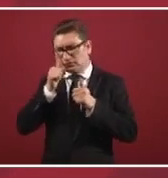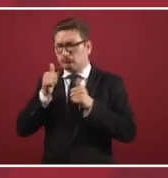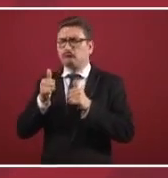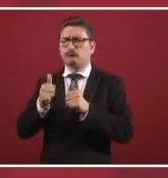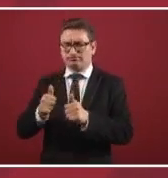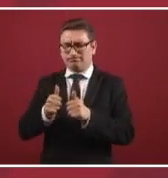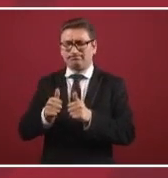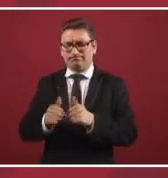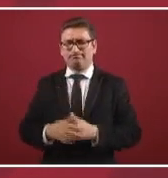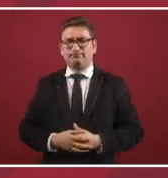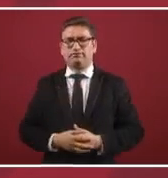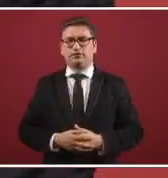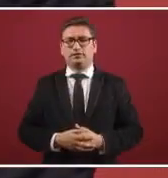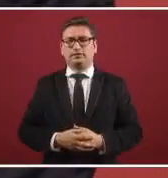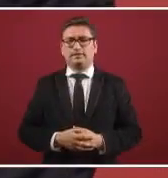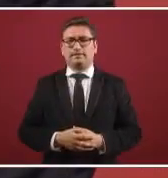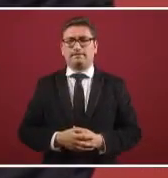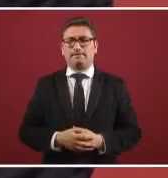atendidos.